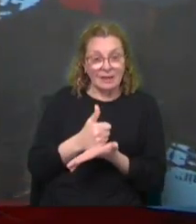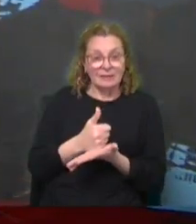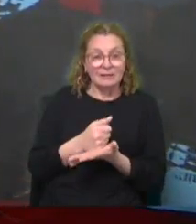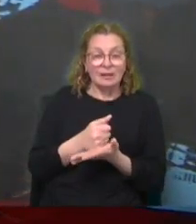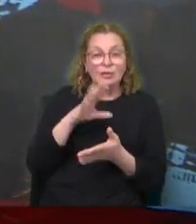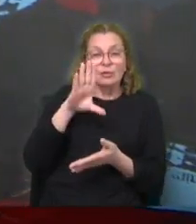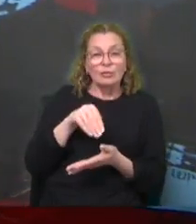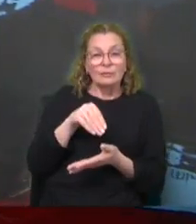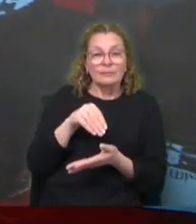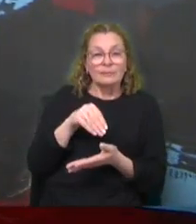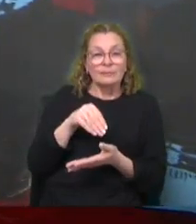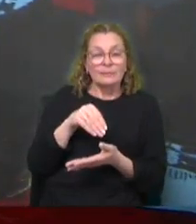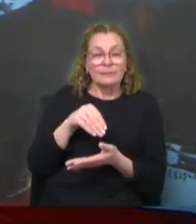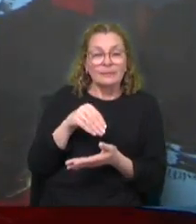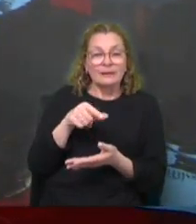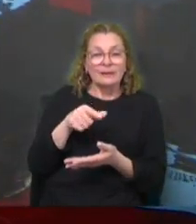todo eso,